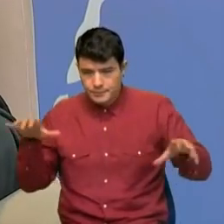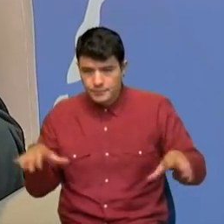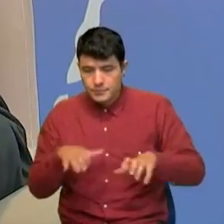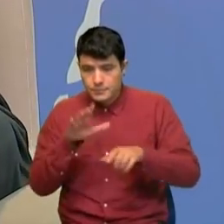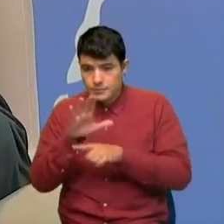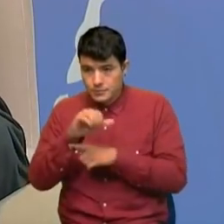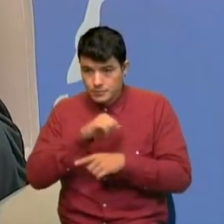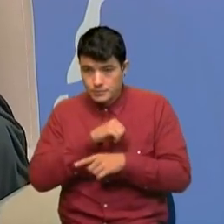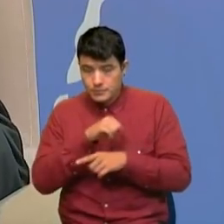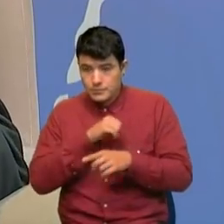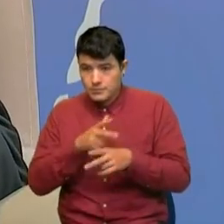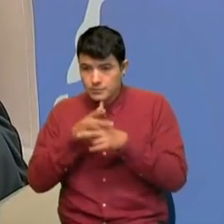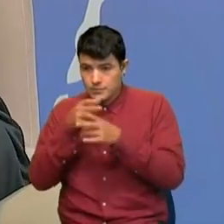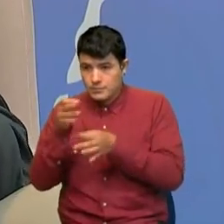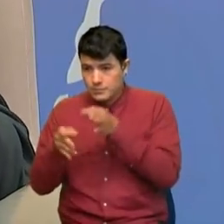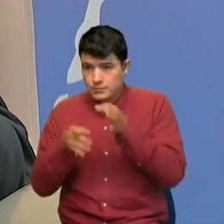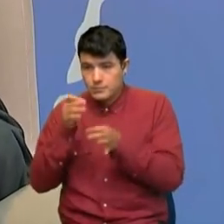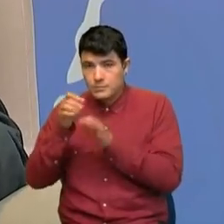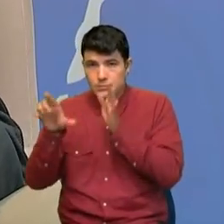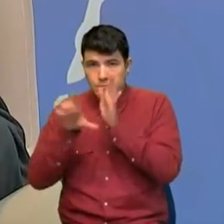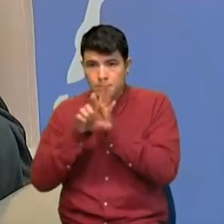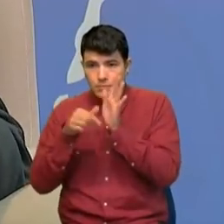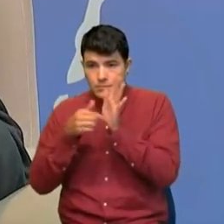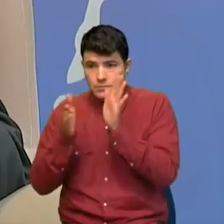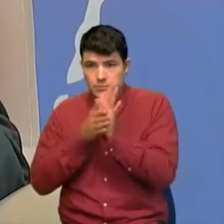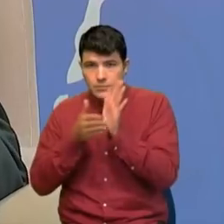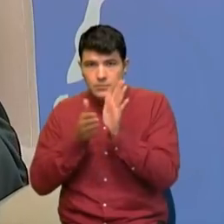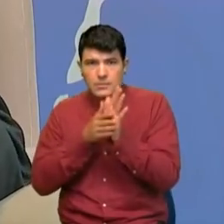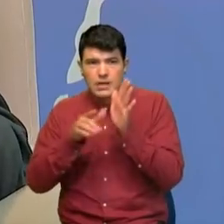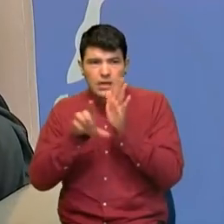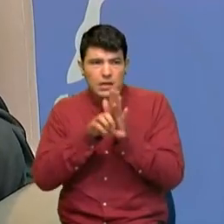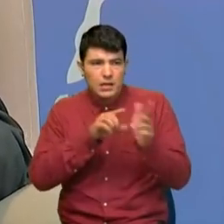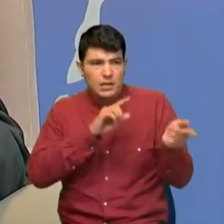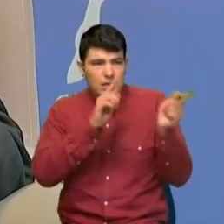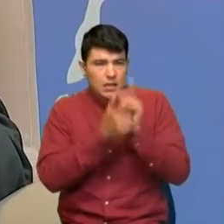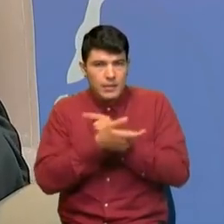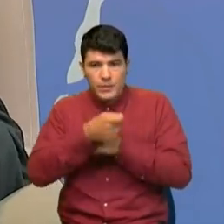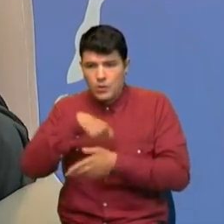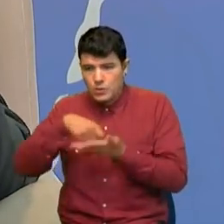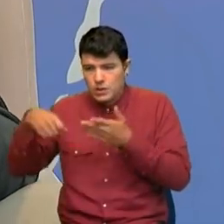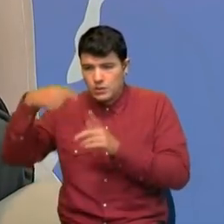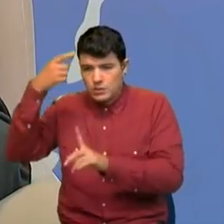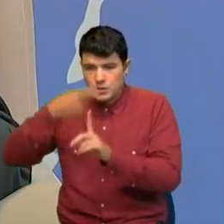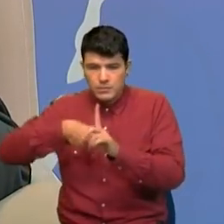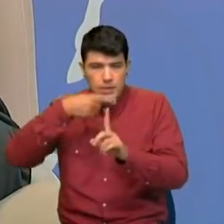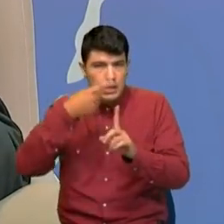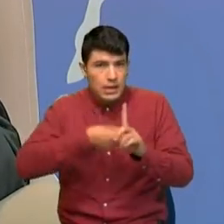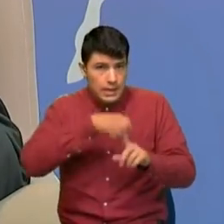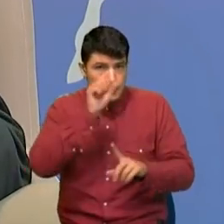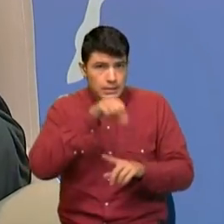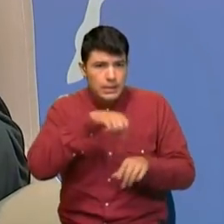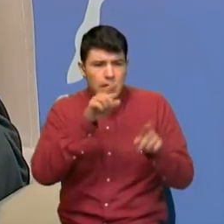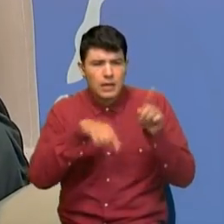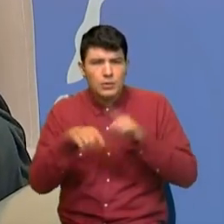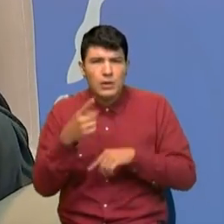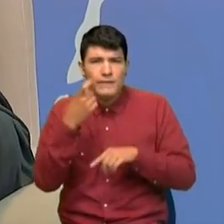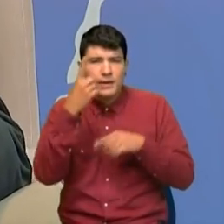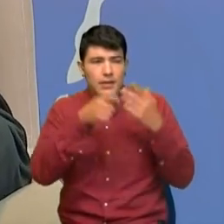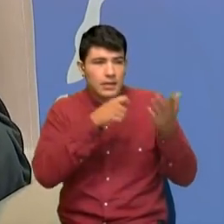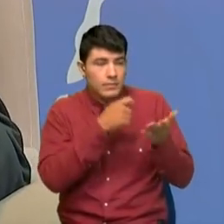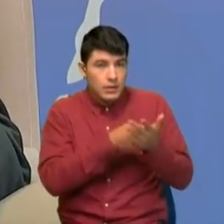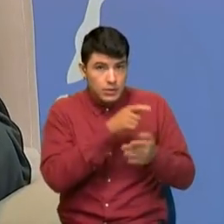tengan esta protección legal, ya sean pagarés, letras de cambio, contratos de arrendamiento. Si dejó algunas deudas y